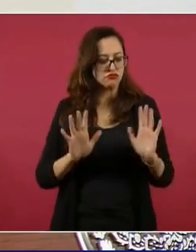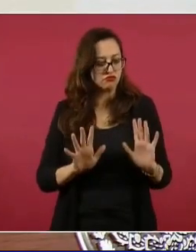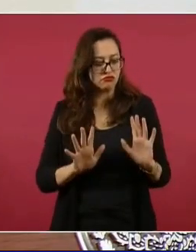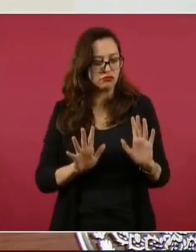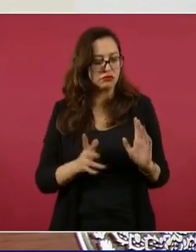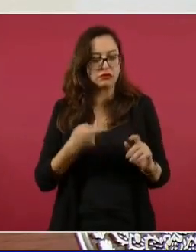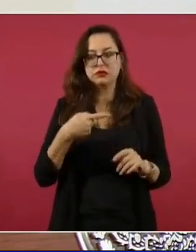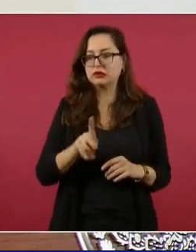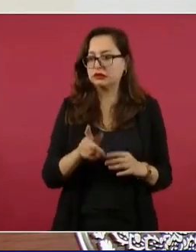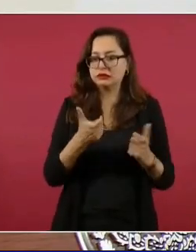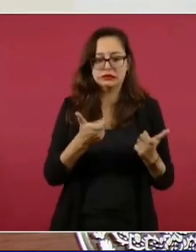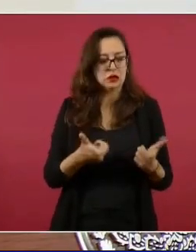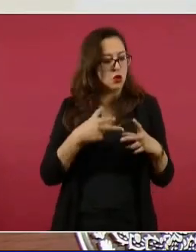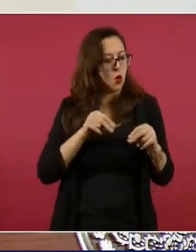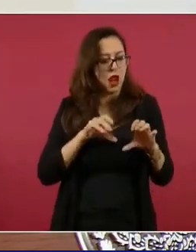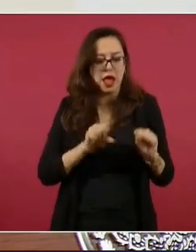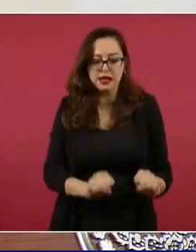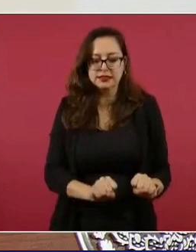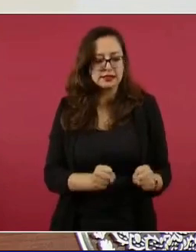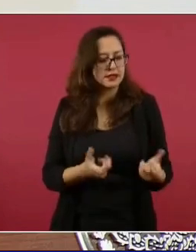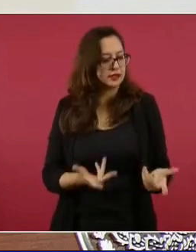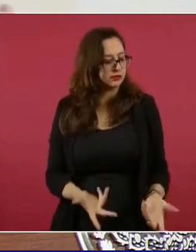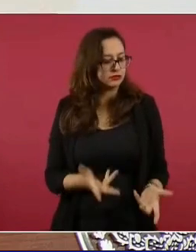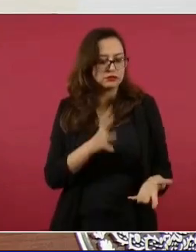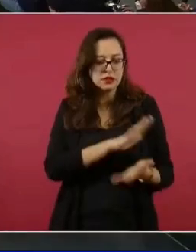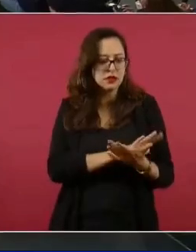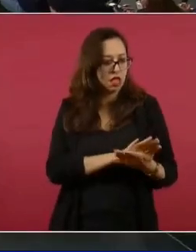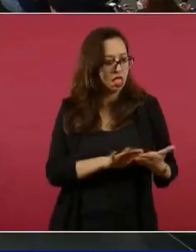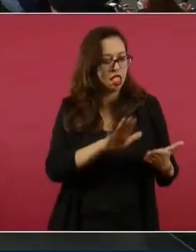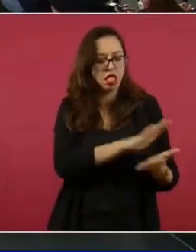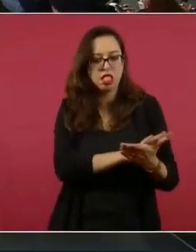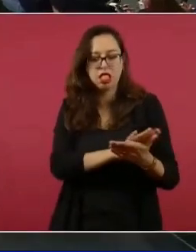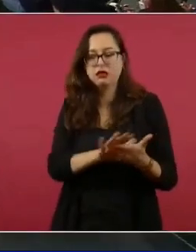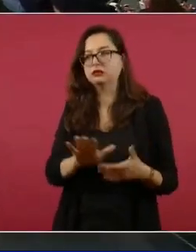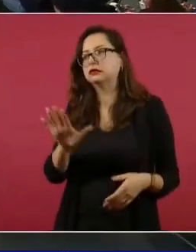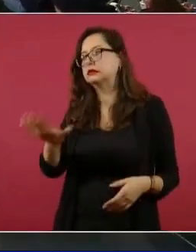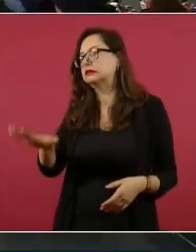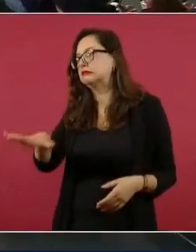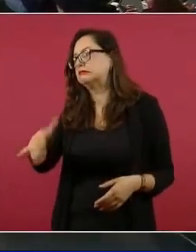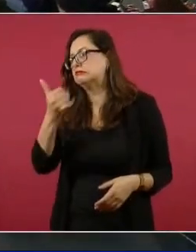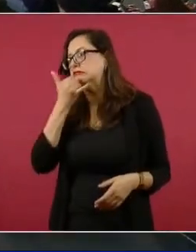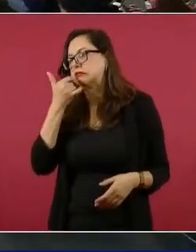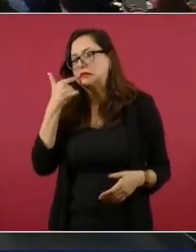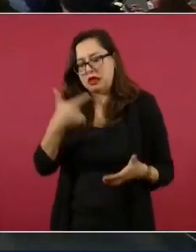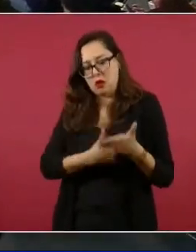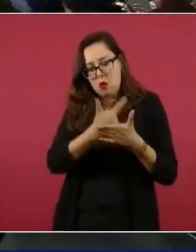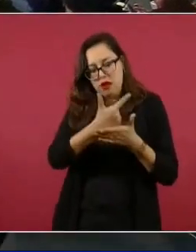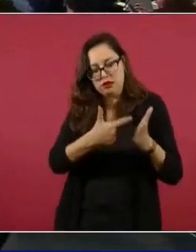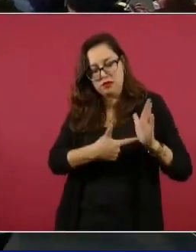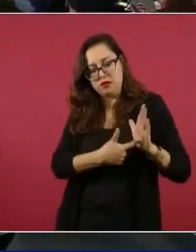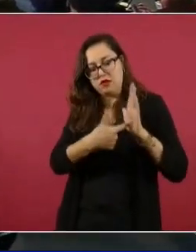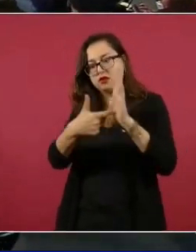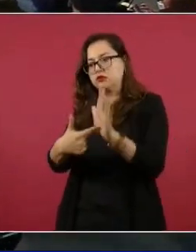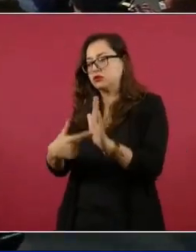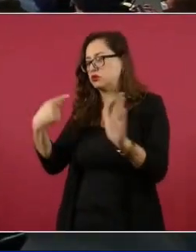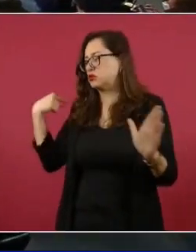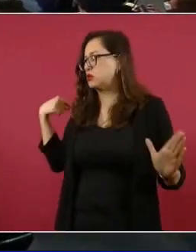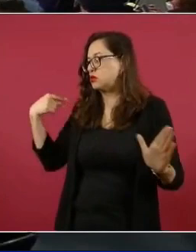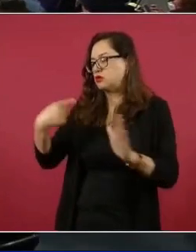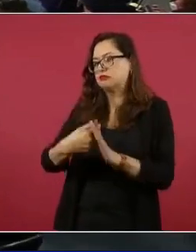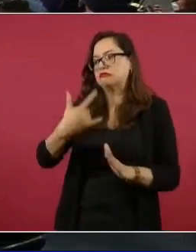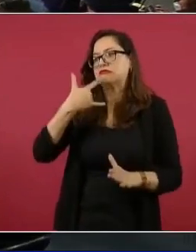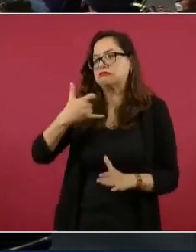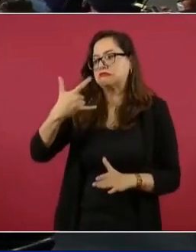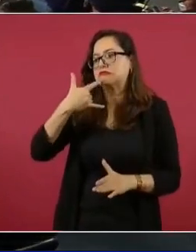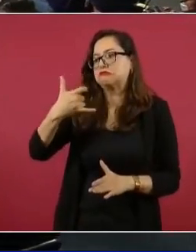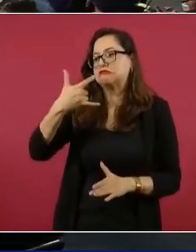no le alcanza, pues entonces sí, se le habla a los ciudadanos, hemos hecho todos estos